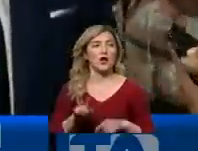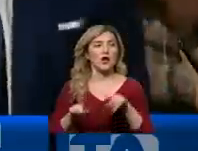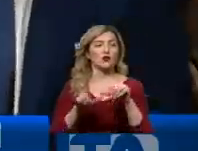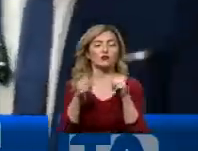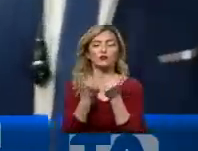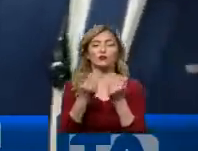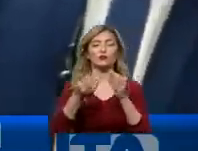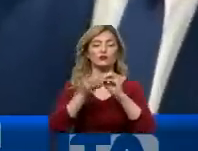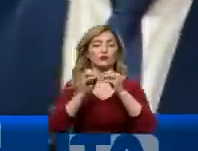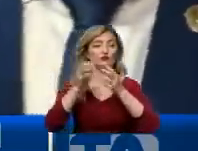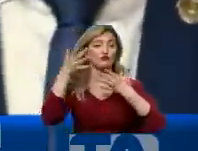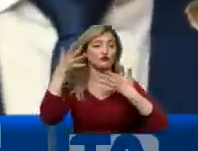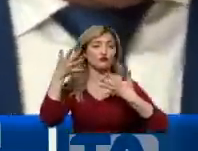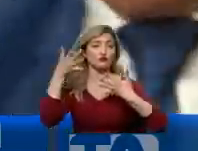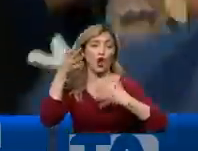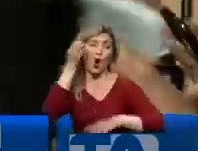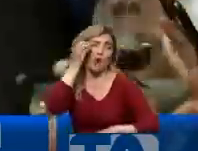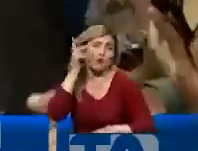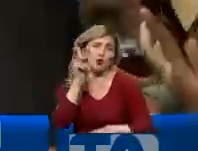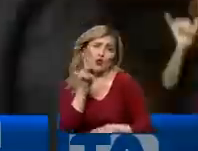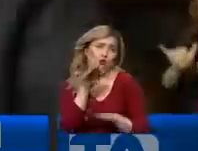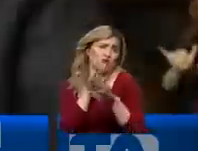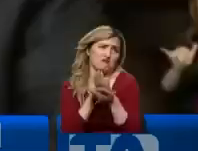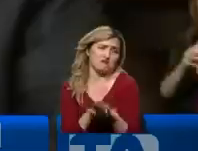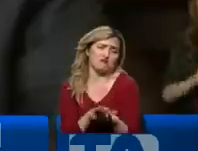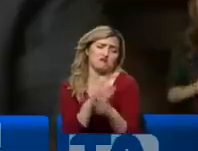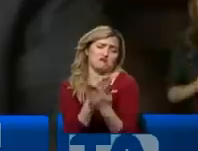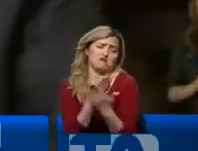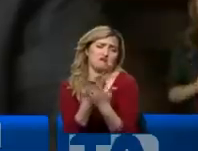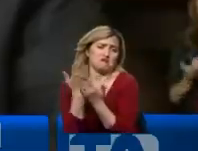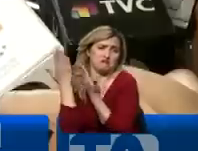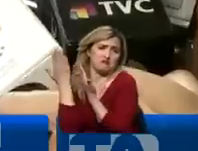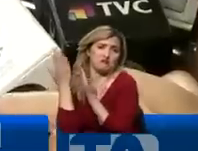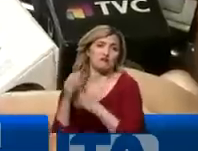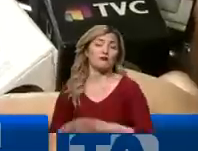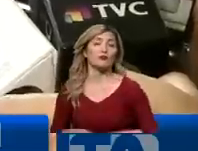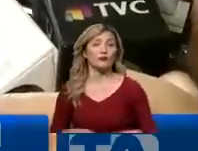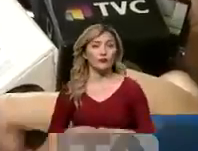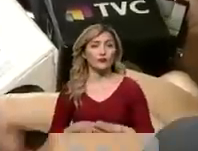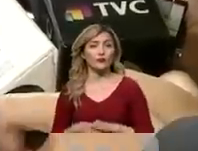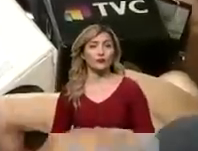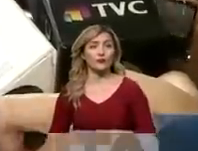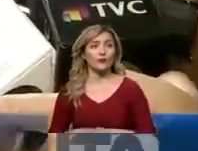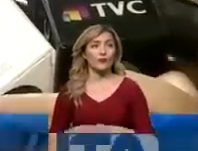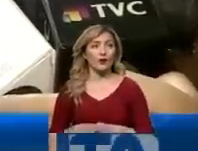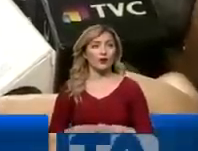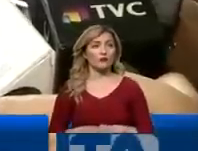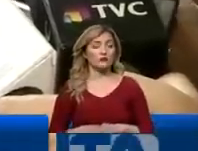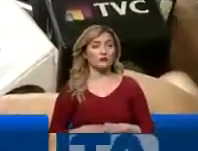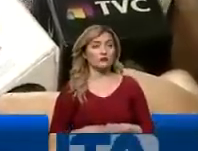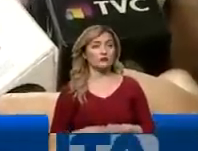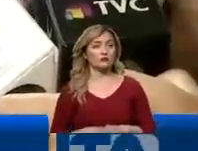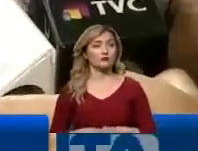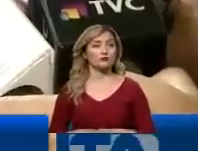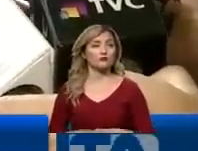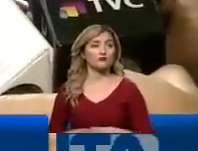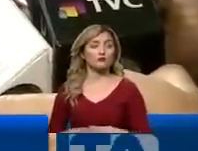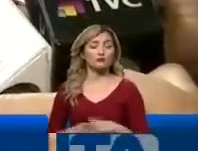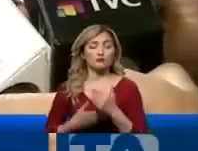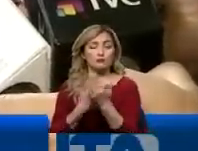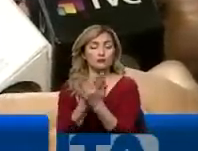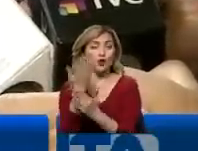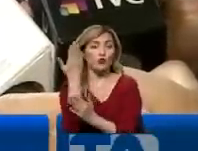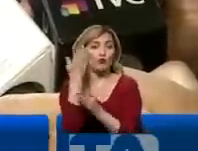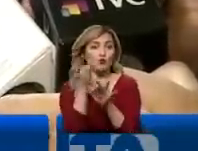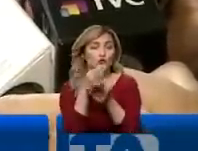políticas ya se pronuncian favorablemente a la propuesta del Ejecutivo. Y hay una opción que va a plantear el alcalde, que también todos los